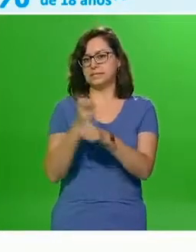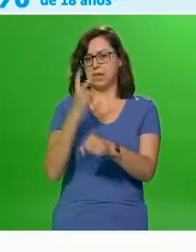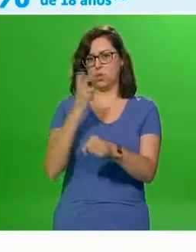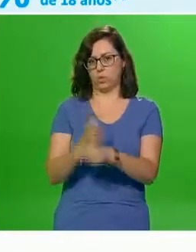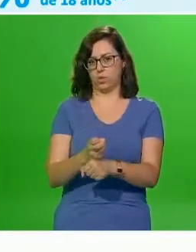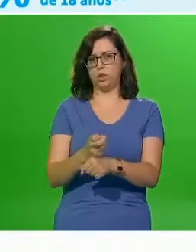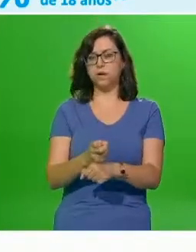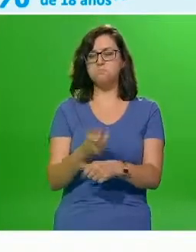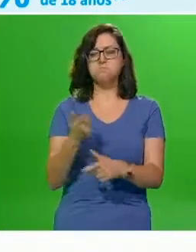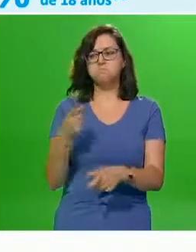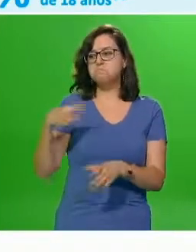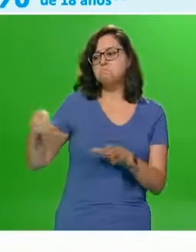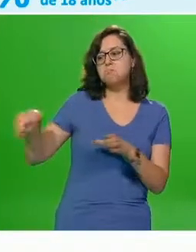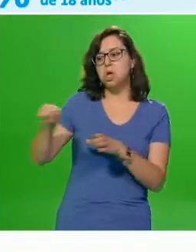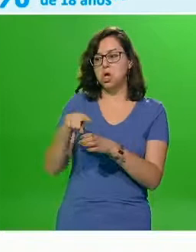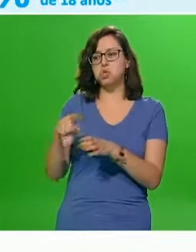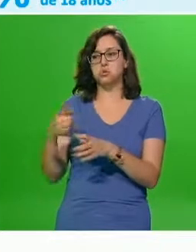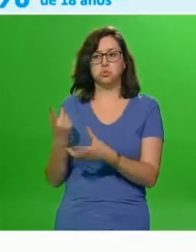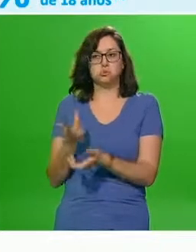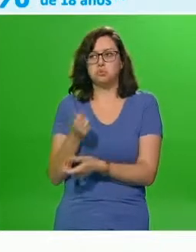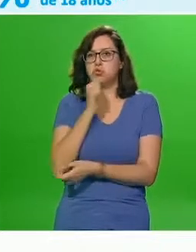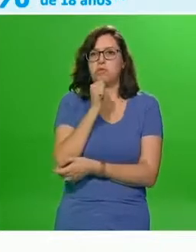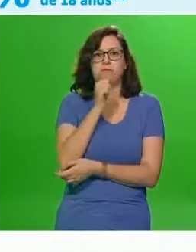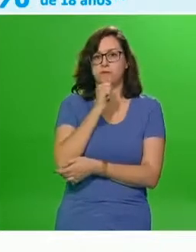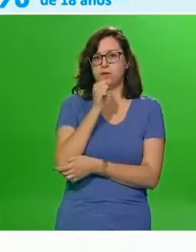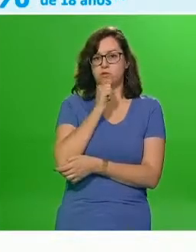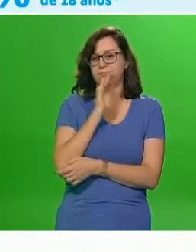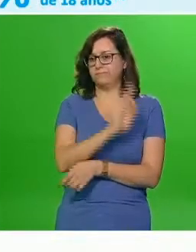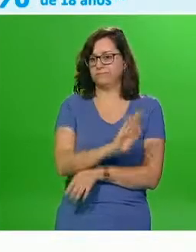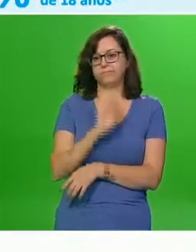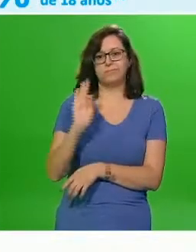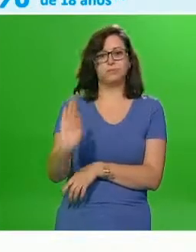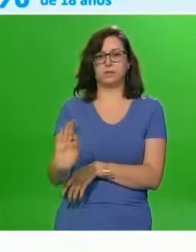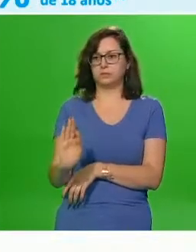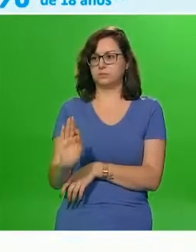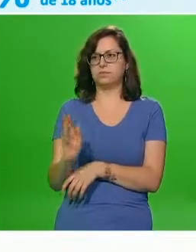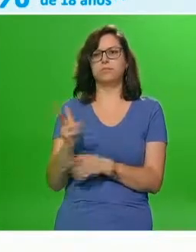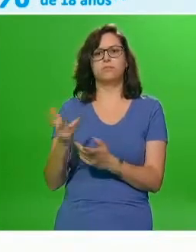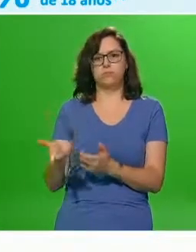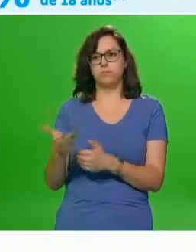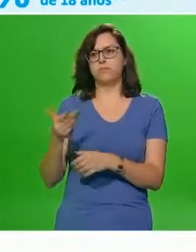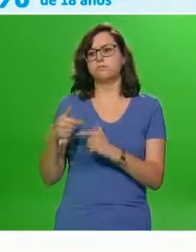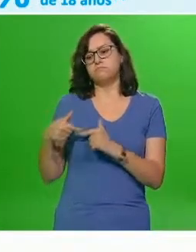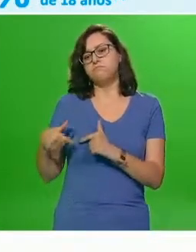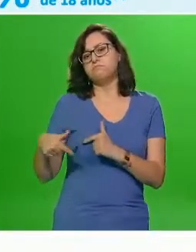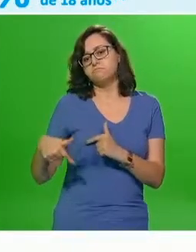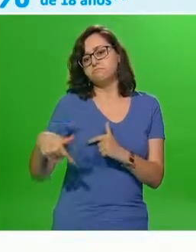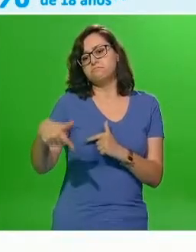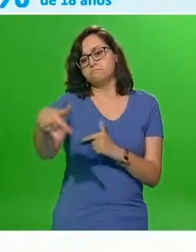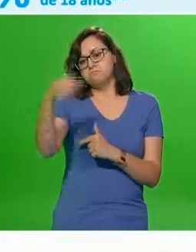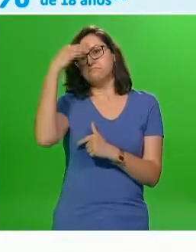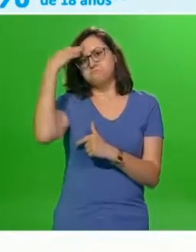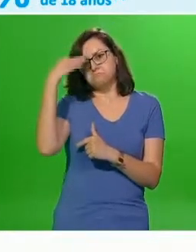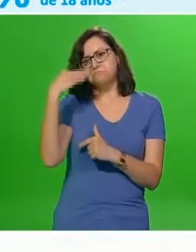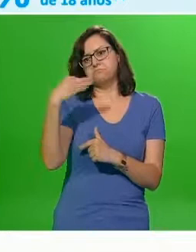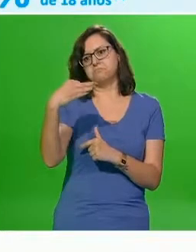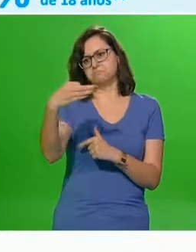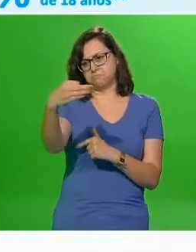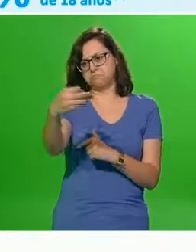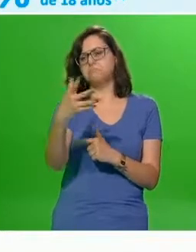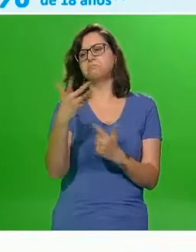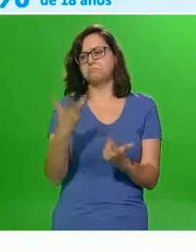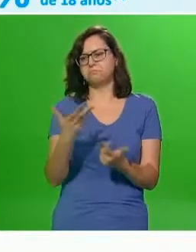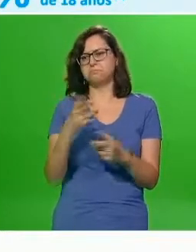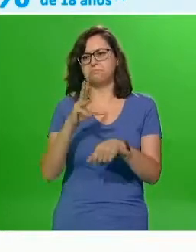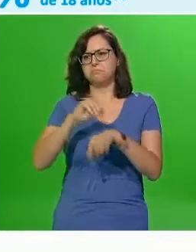en general o todos los periodos se están cumpliendo dentro de este intervalo permitido, y todavía